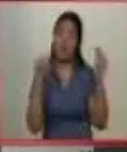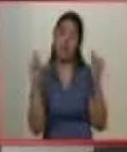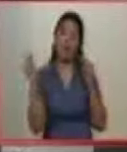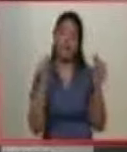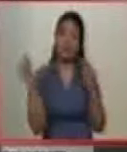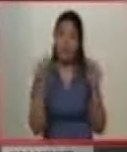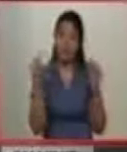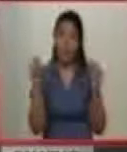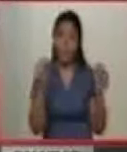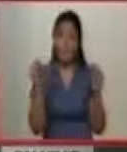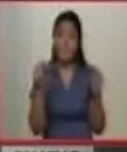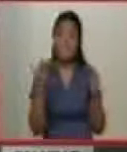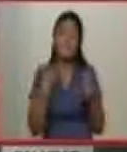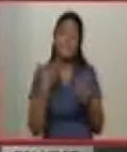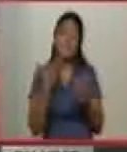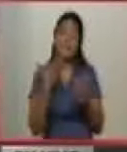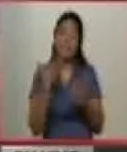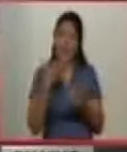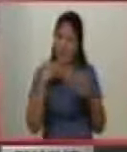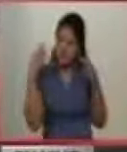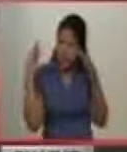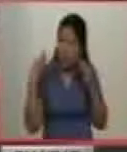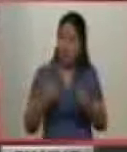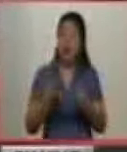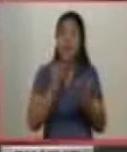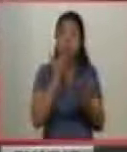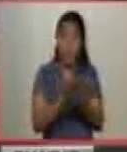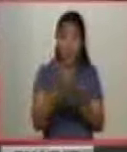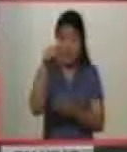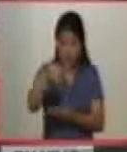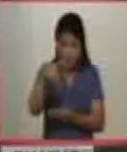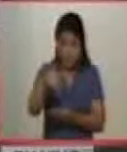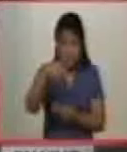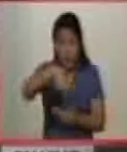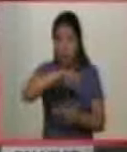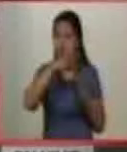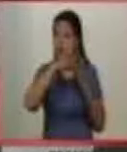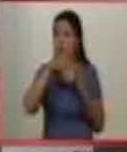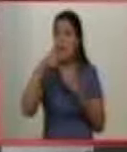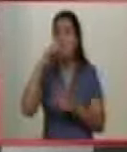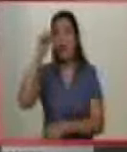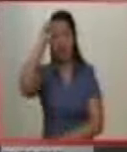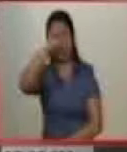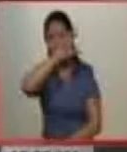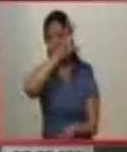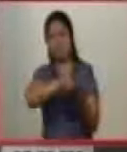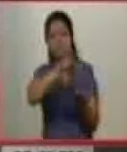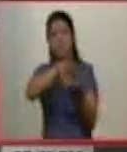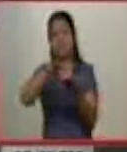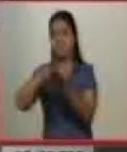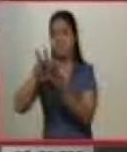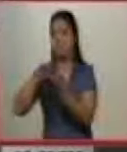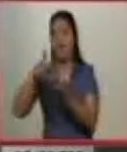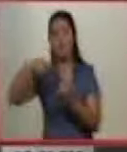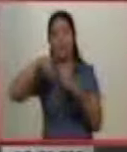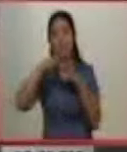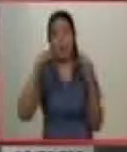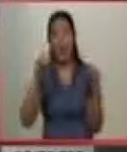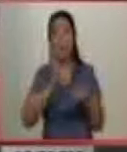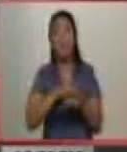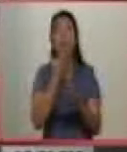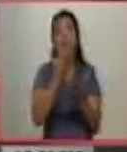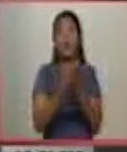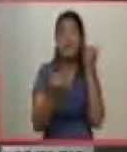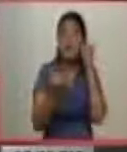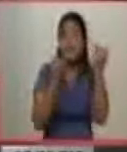eso que no nos queda duda que esas propuestas que están generando van a ser todas aprobadas por nuestro presidente Nicolás Maduro, porque son propuestas de altura,